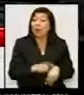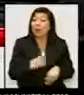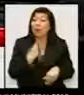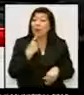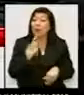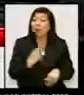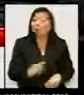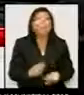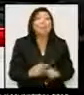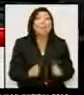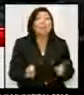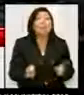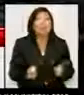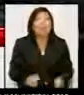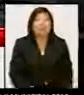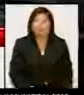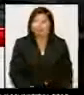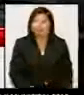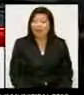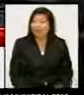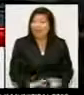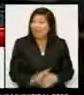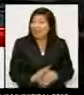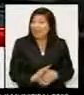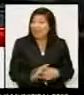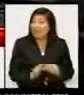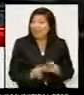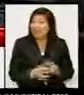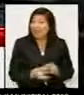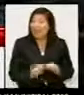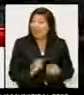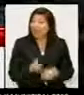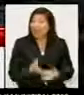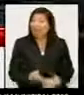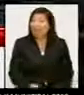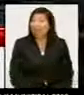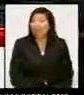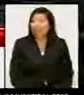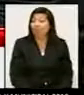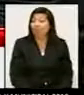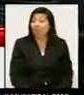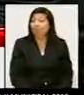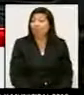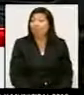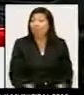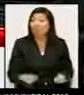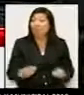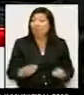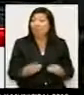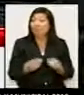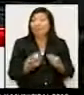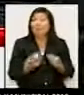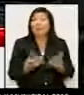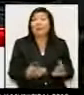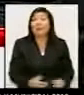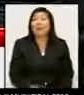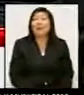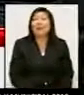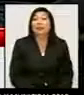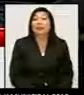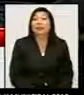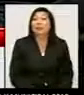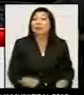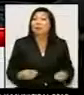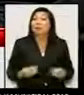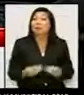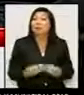establecido. Pero a lo que voy es el histórico de los ingresos de Machu Picchu. Definitivamente a Machu